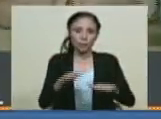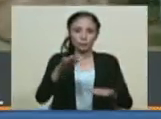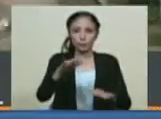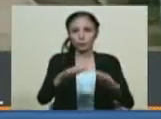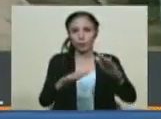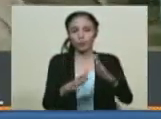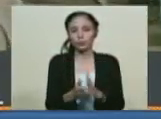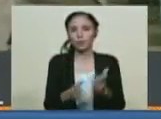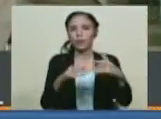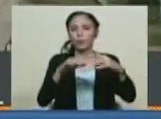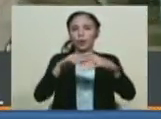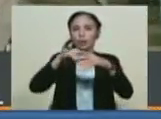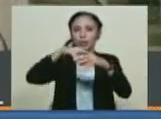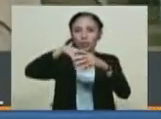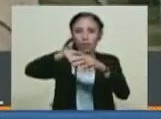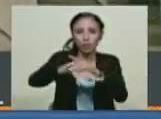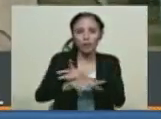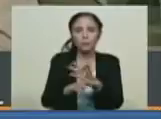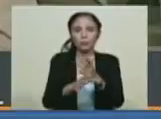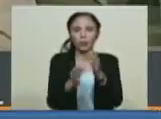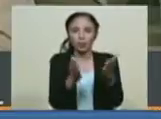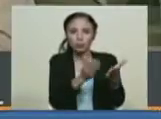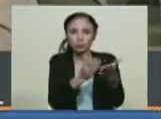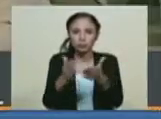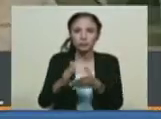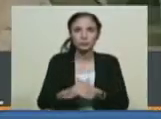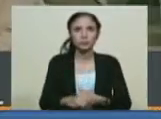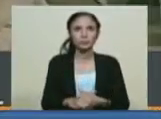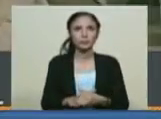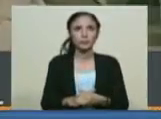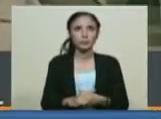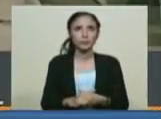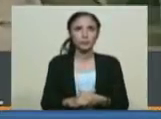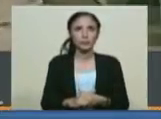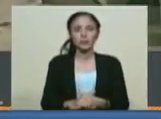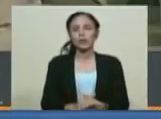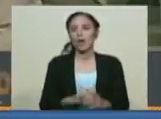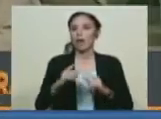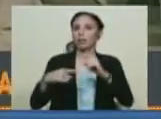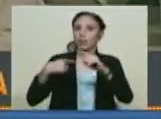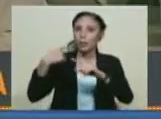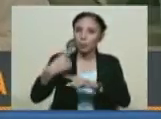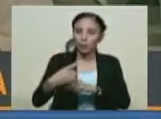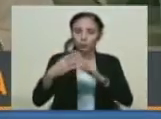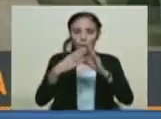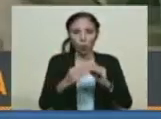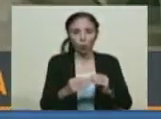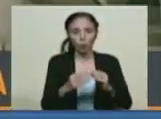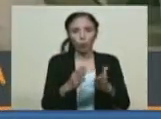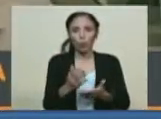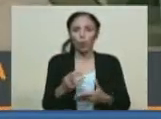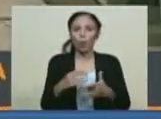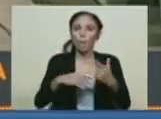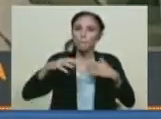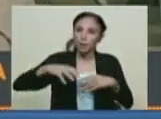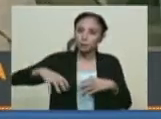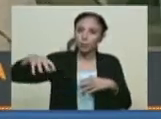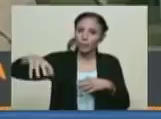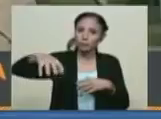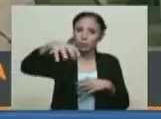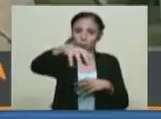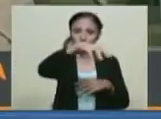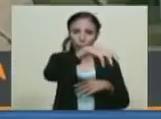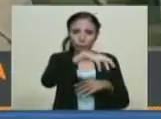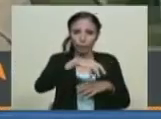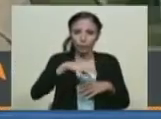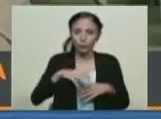de filtración. Y luego entra a toda la planta que recorrí, paso por paso,